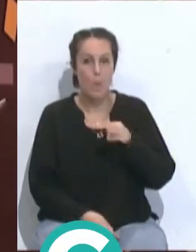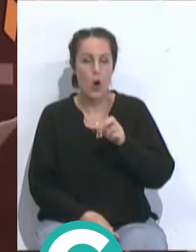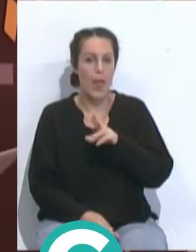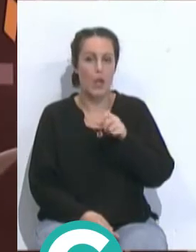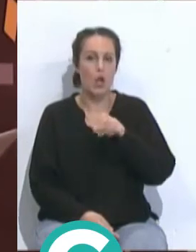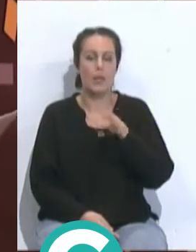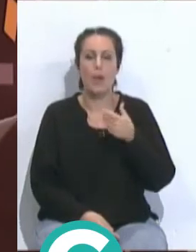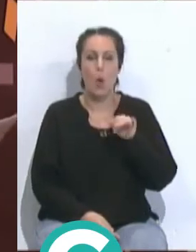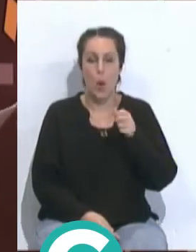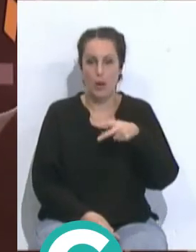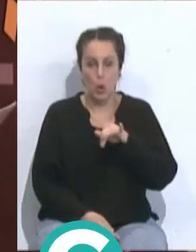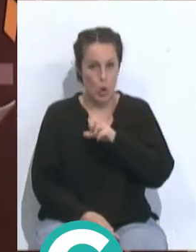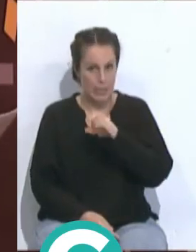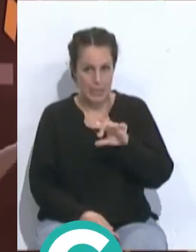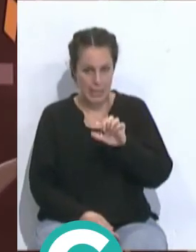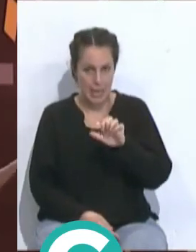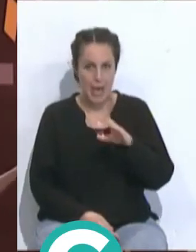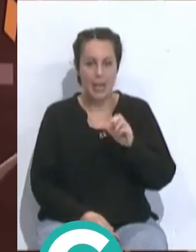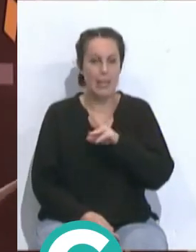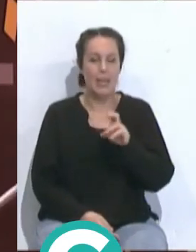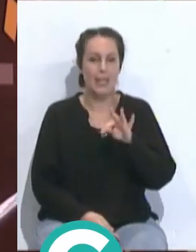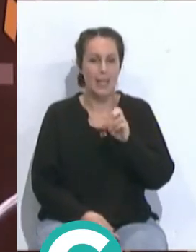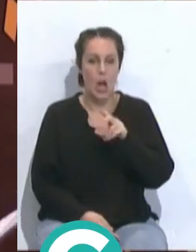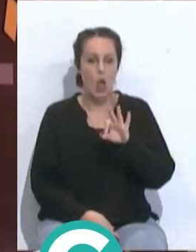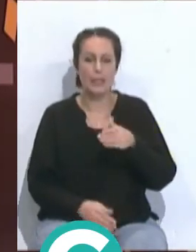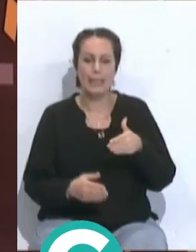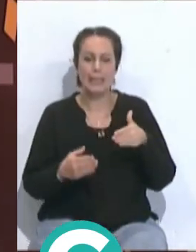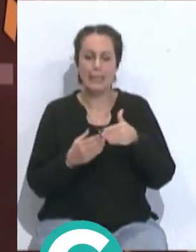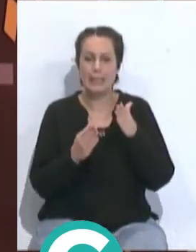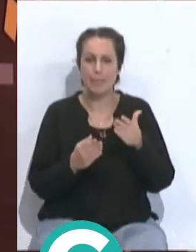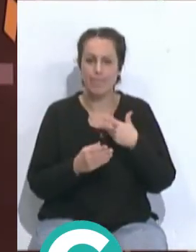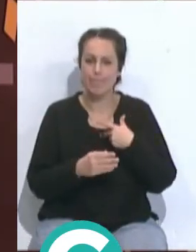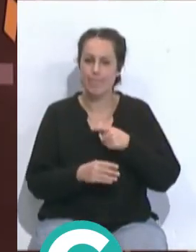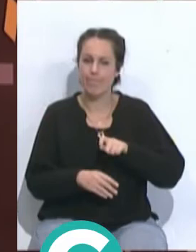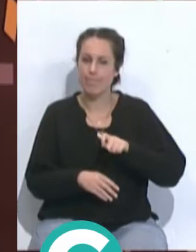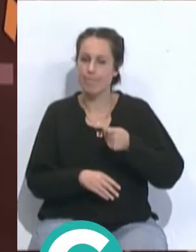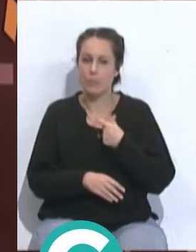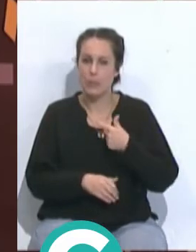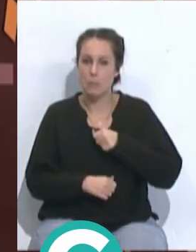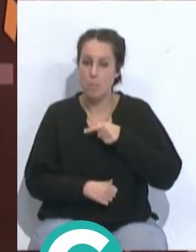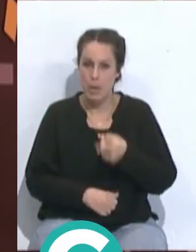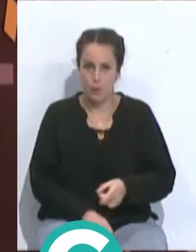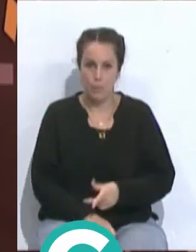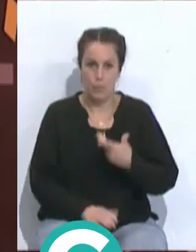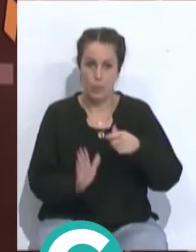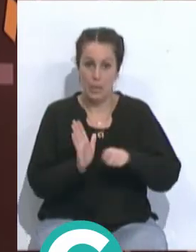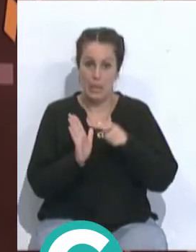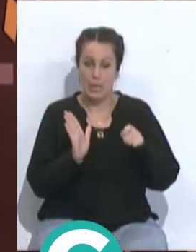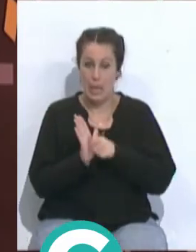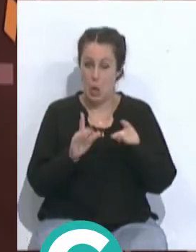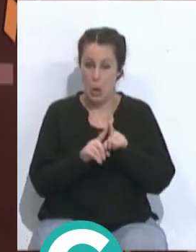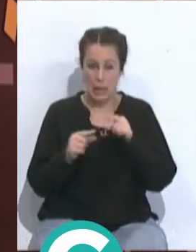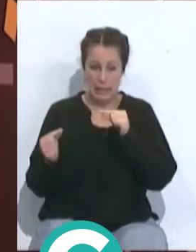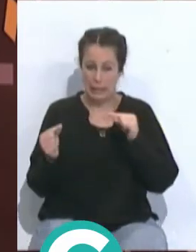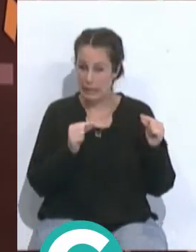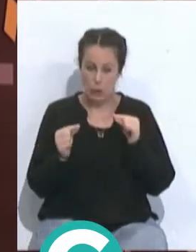José Carretero, En la inquina te espero. Un particular romancero que es una discusión